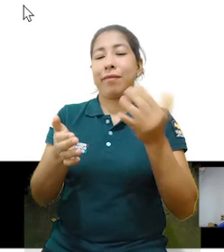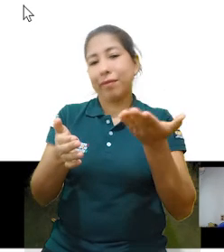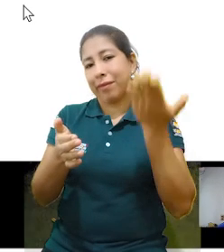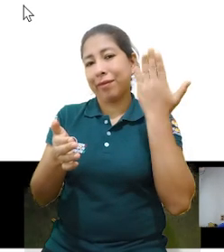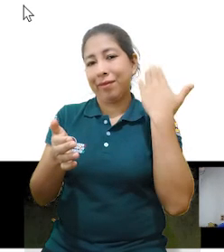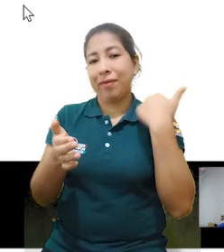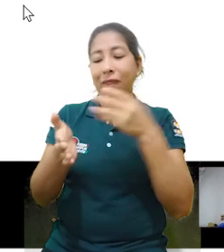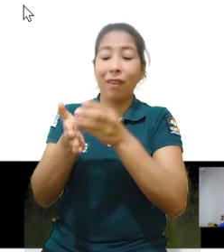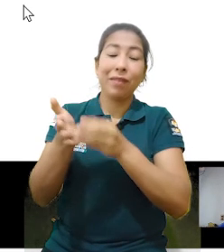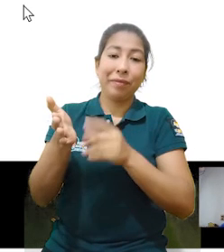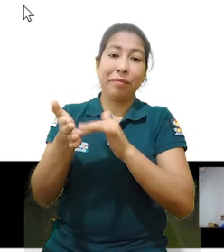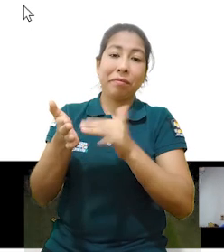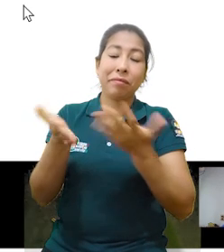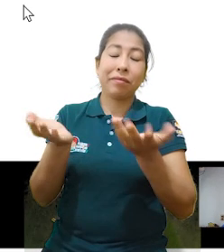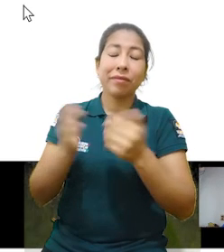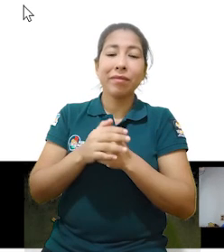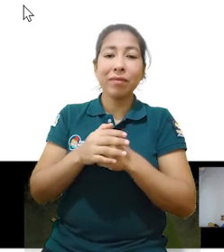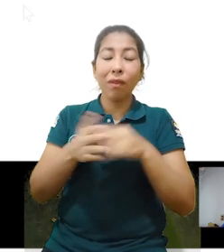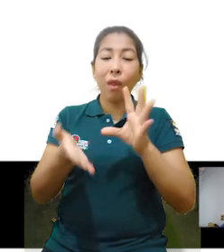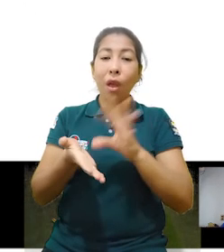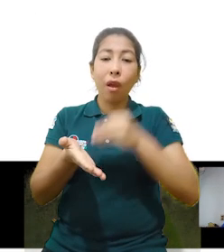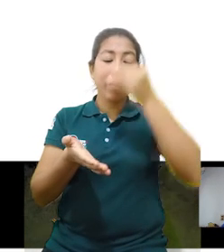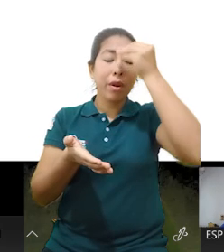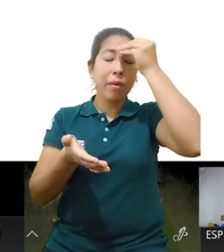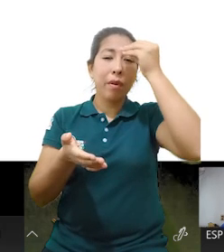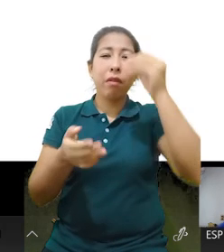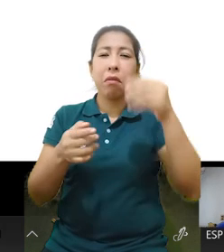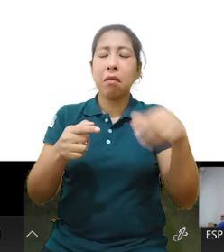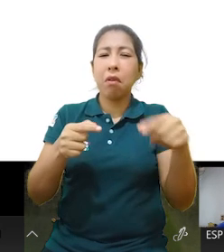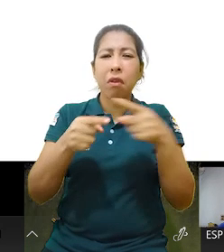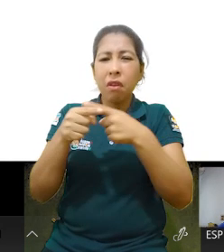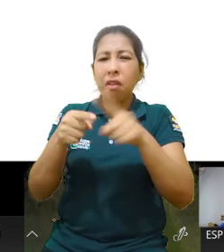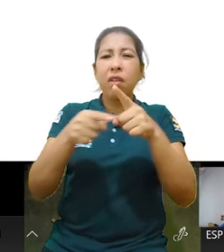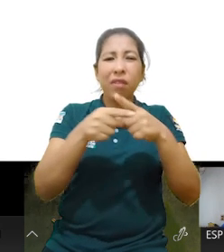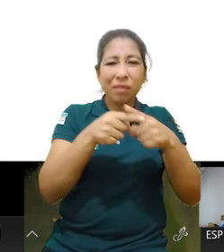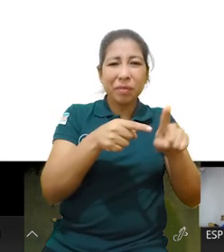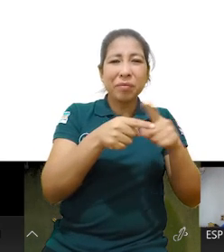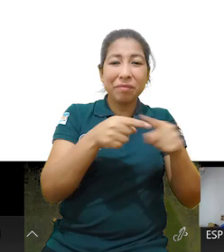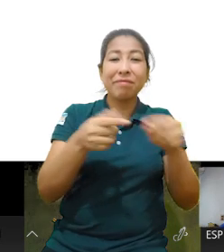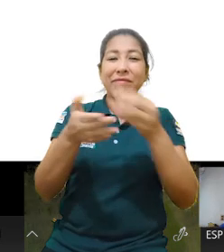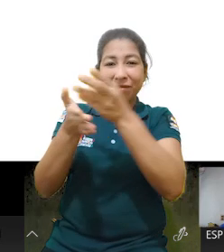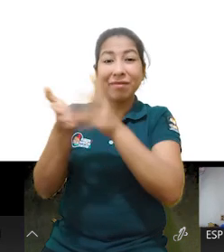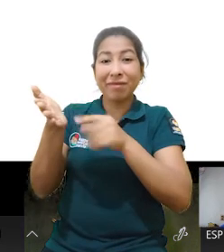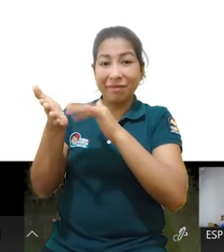modelo anterior. Anotamos nuestro resultado y hemos podido aprender a utilizar los diferentes